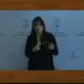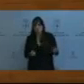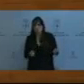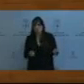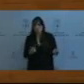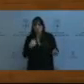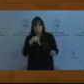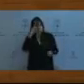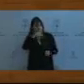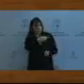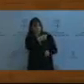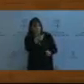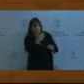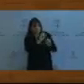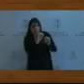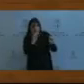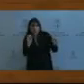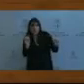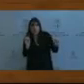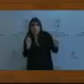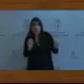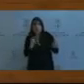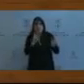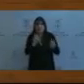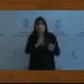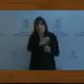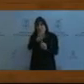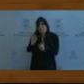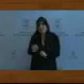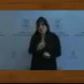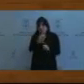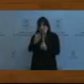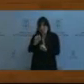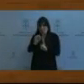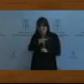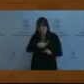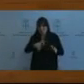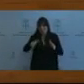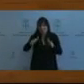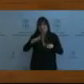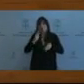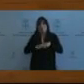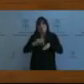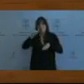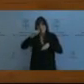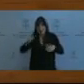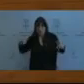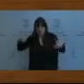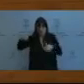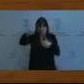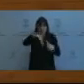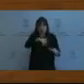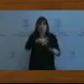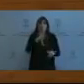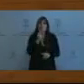hablar de las protecciones de las vegas por las readas. Ahí el compromiso de la Confederación Geográfica del Cantábrico y vamos a